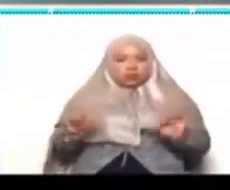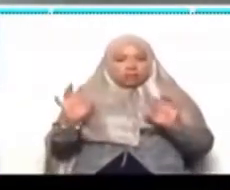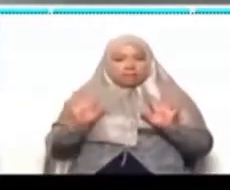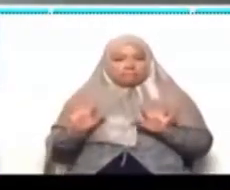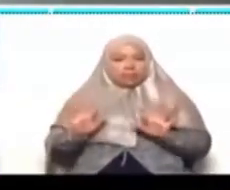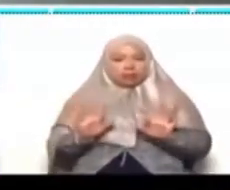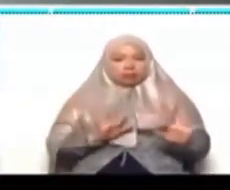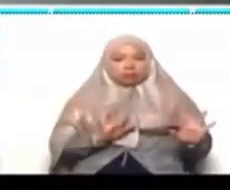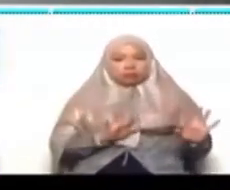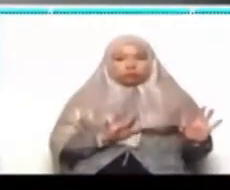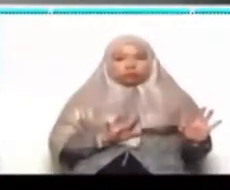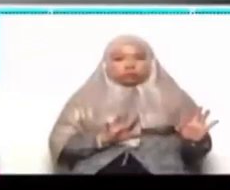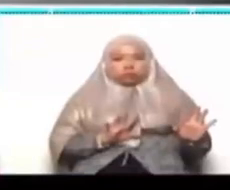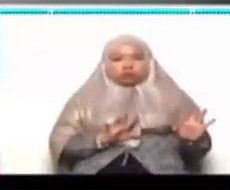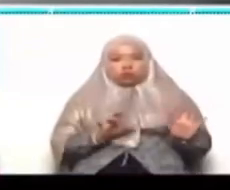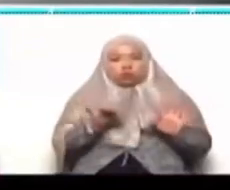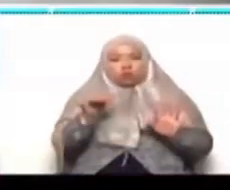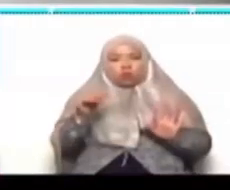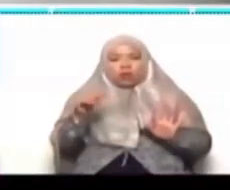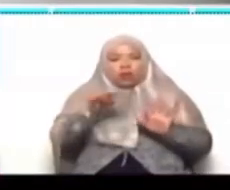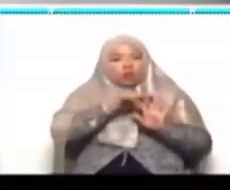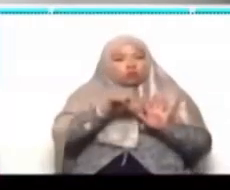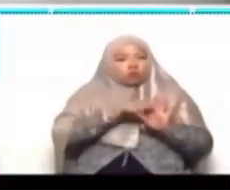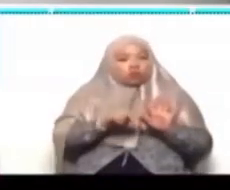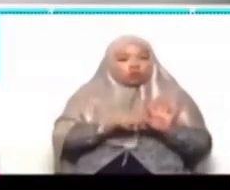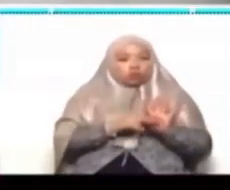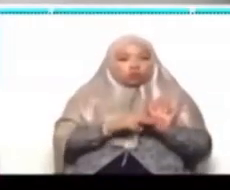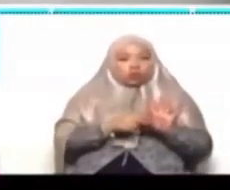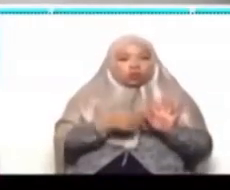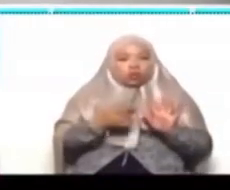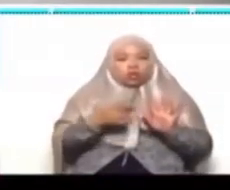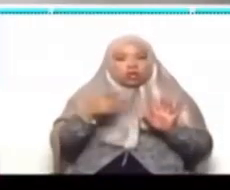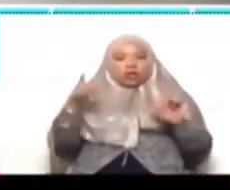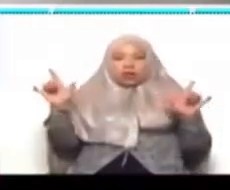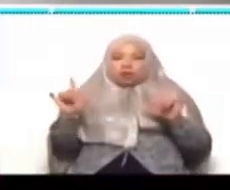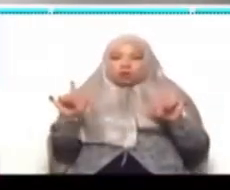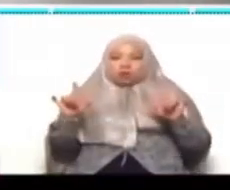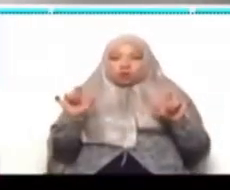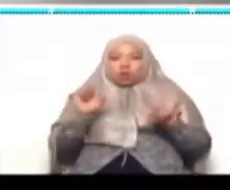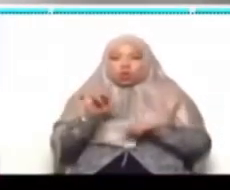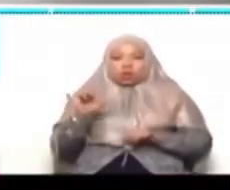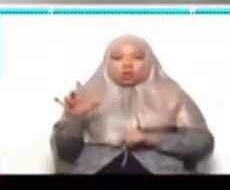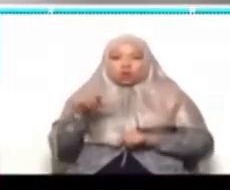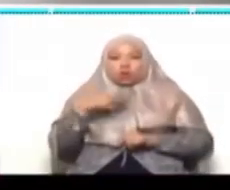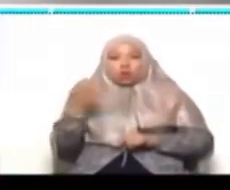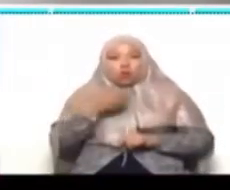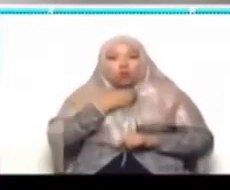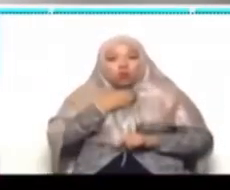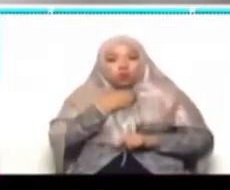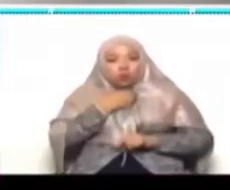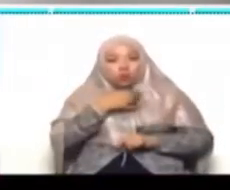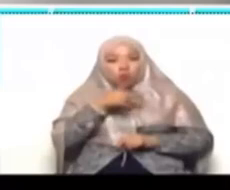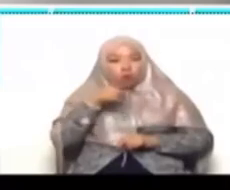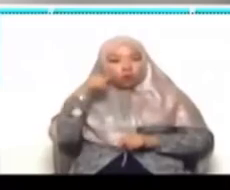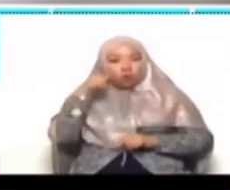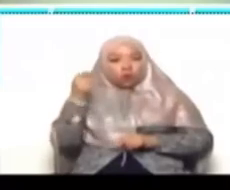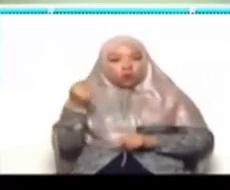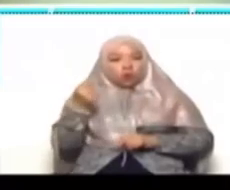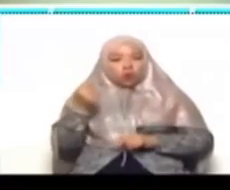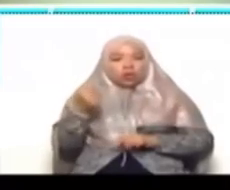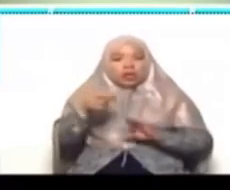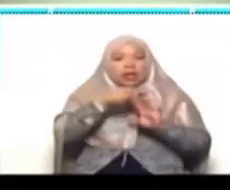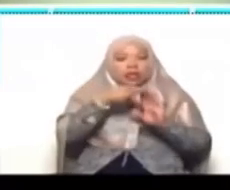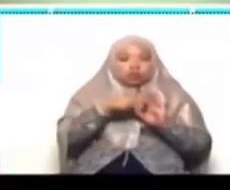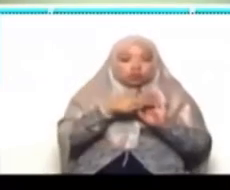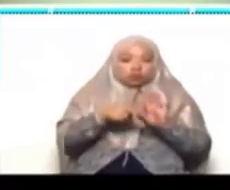Algo así como que iba a recibir instrucciones por parte de Globovisión en el programa del Matacura, en el programa de Leopoldo Castillo, él iba a recibir